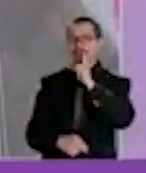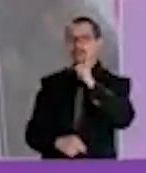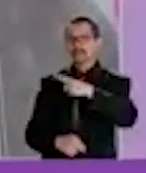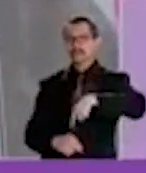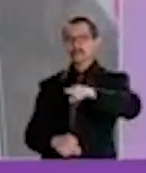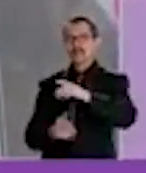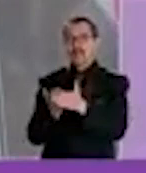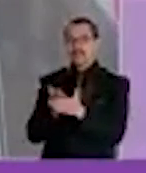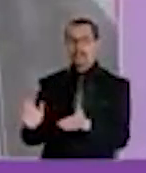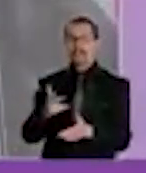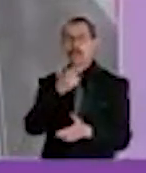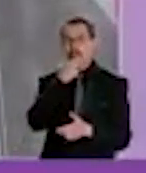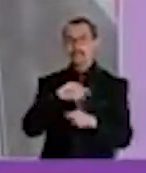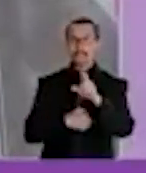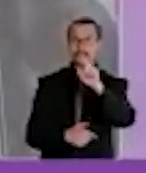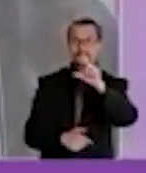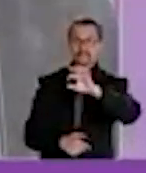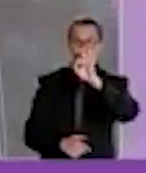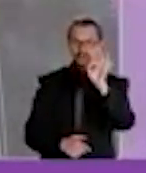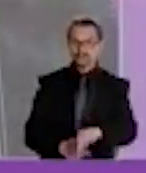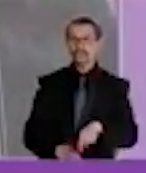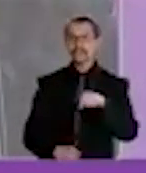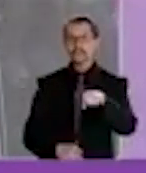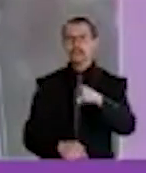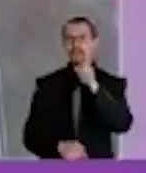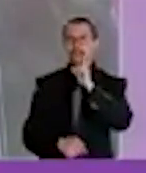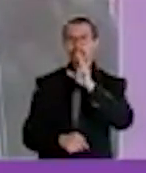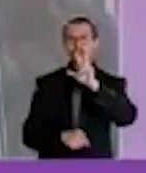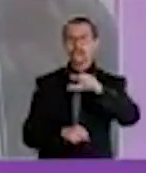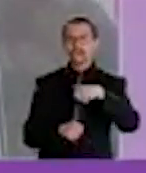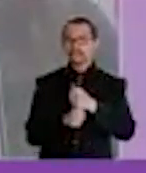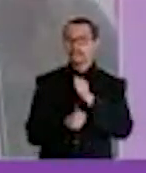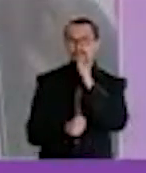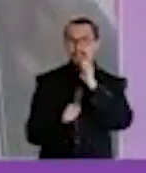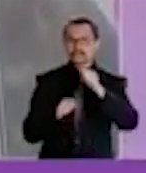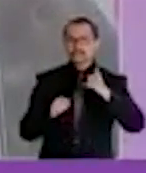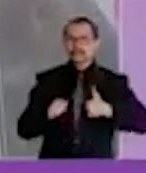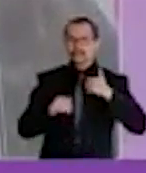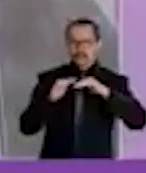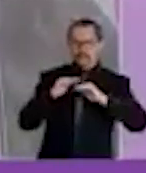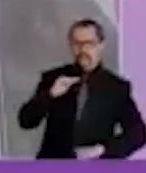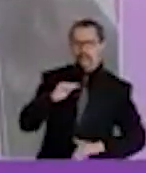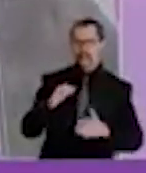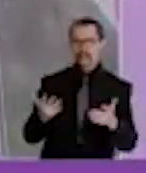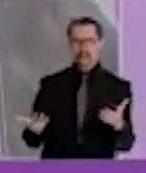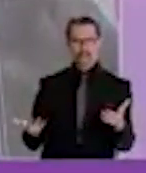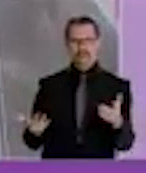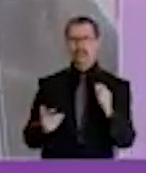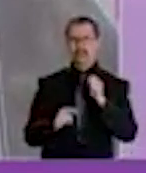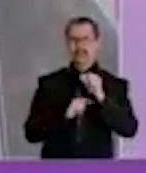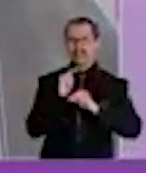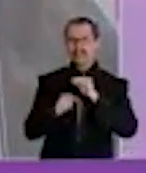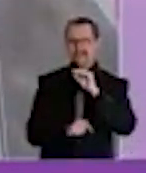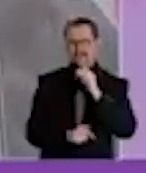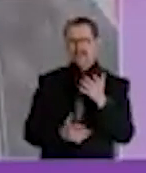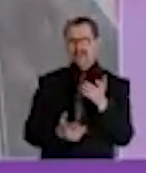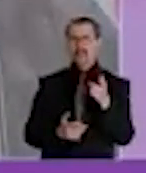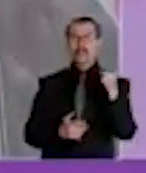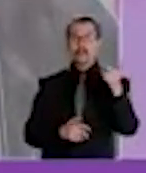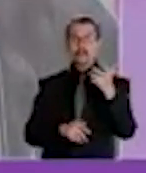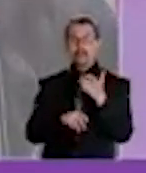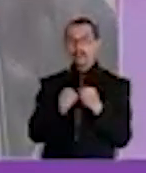méxico serían menores de edad nuevo león por cierto la segunda la segunda entidad federativa el segundo